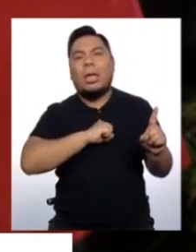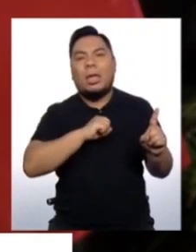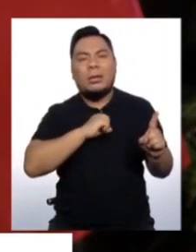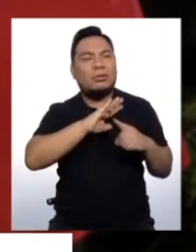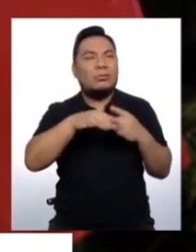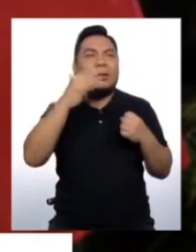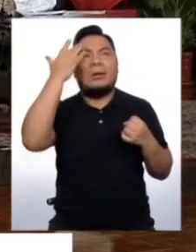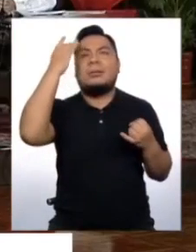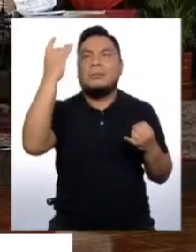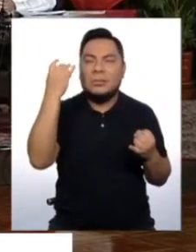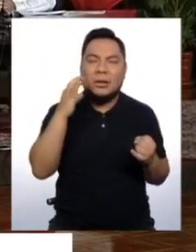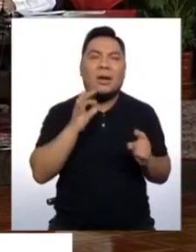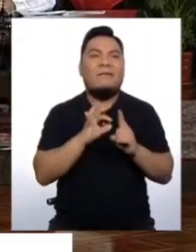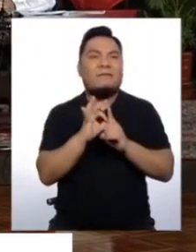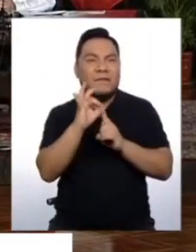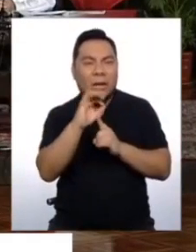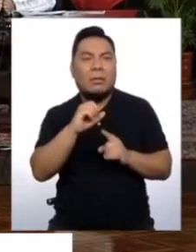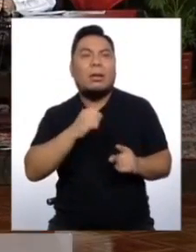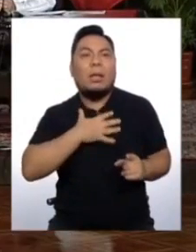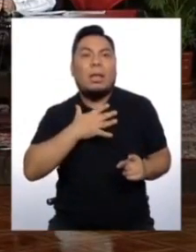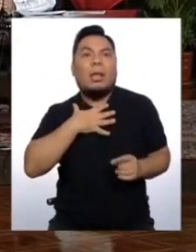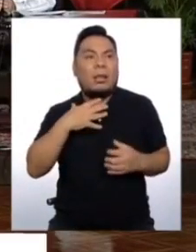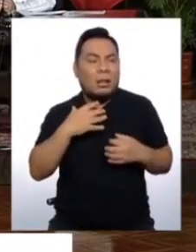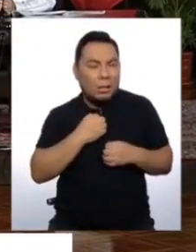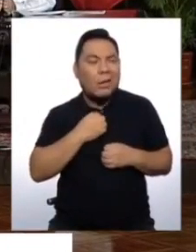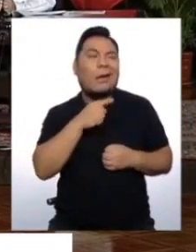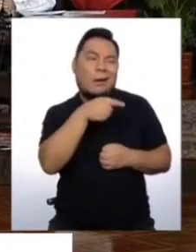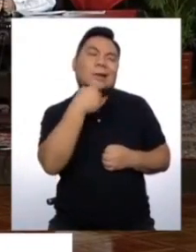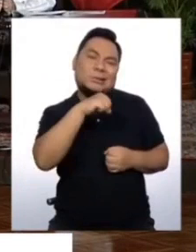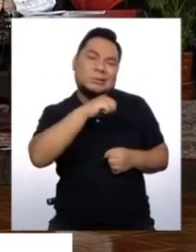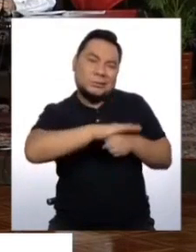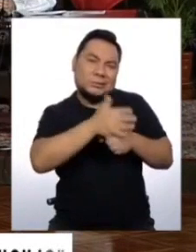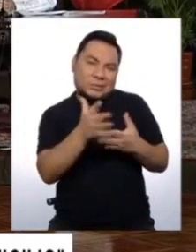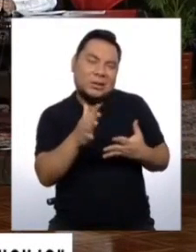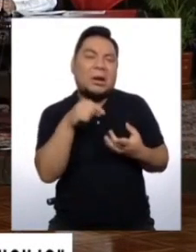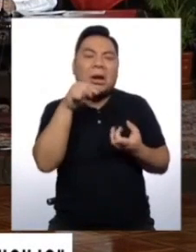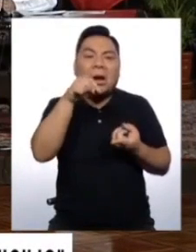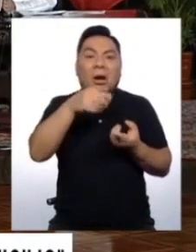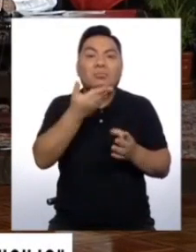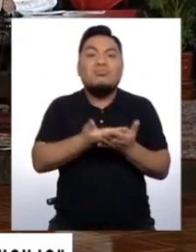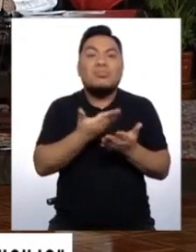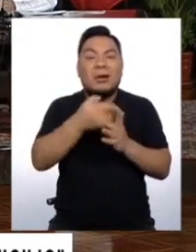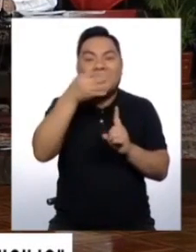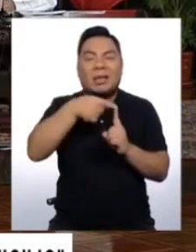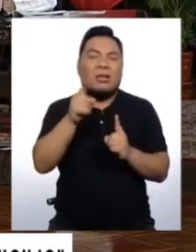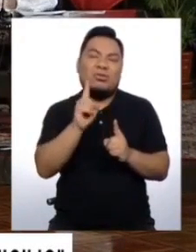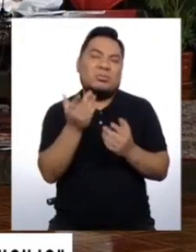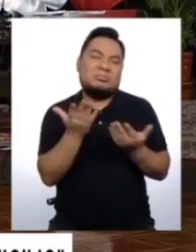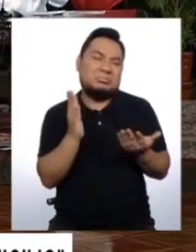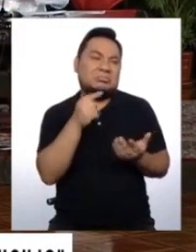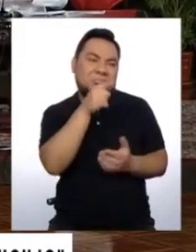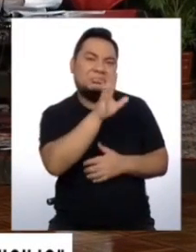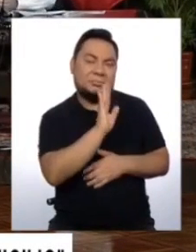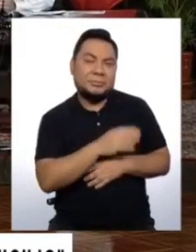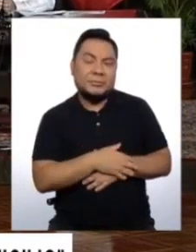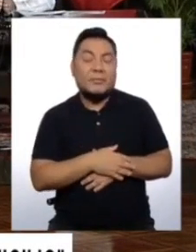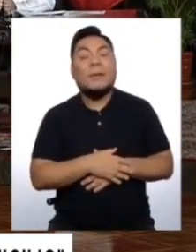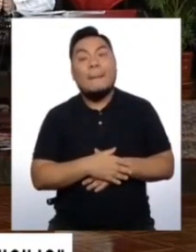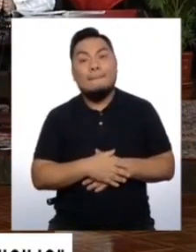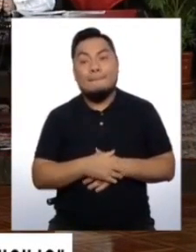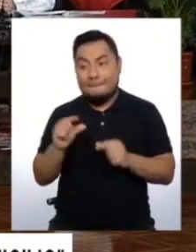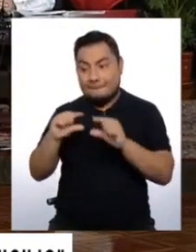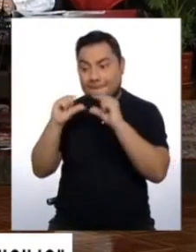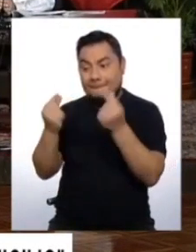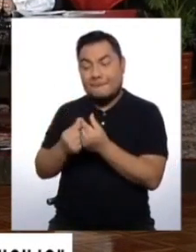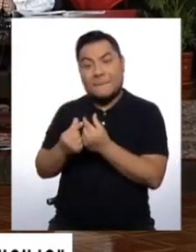todas las condiciones que están establecidas como tal. Y entonces, por eso se está incorporando también a ese equipo